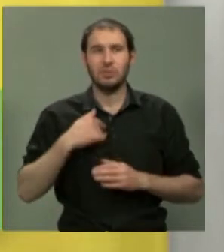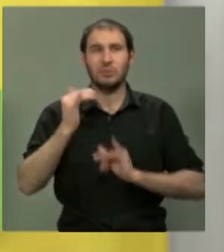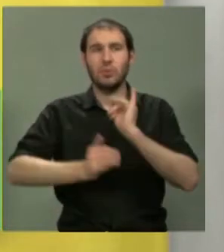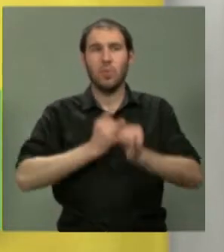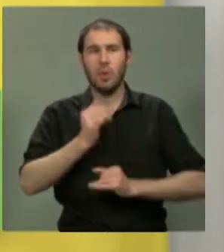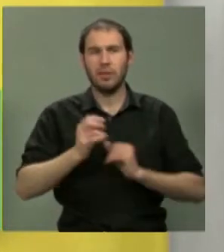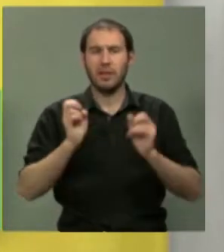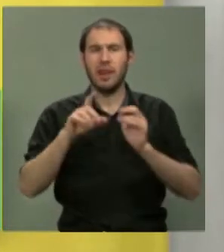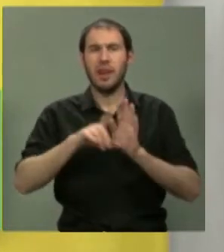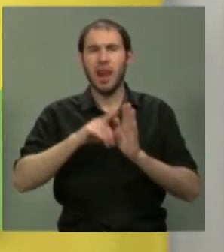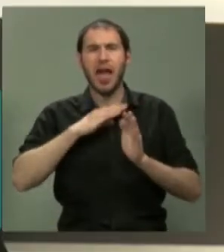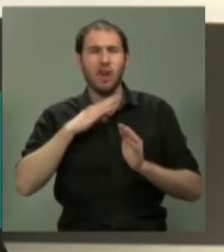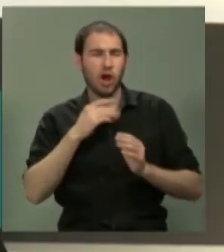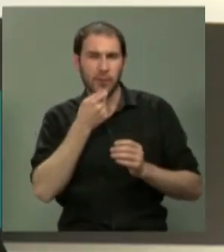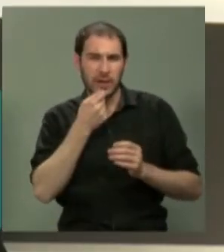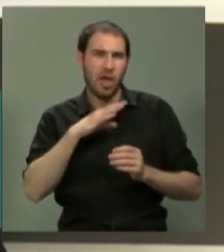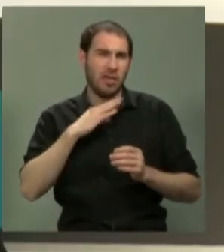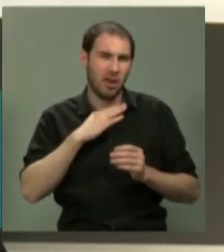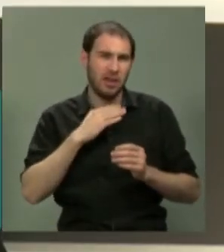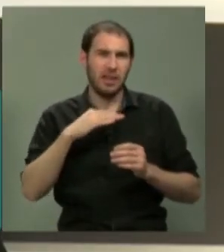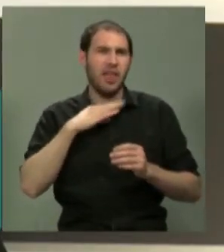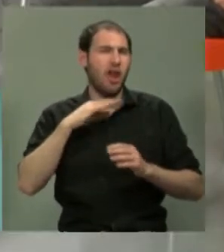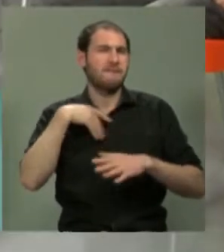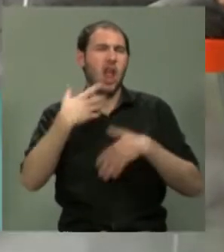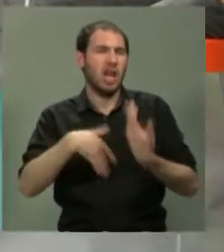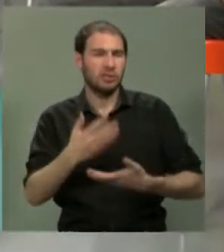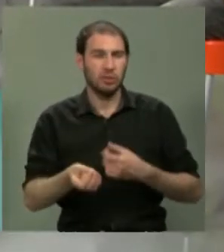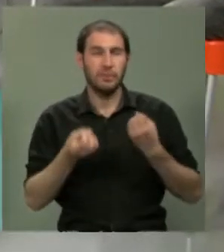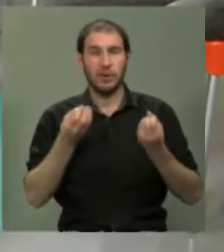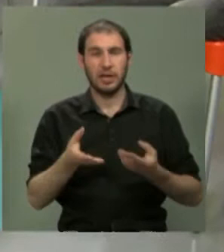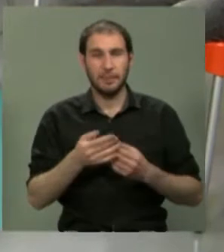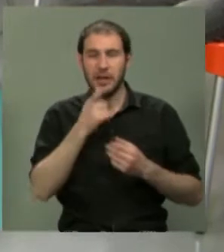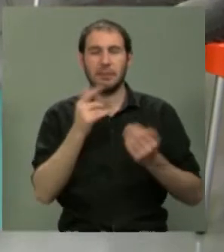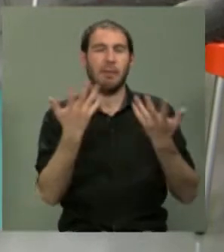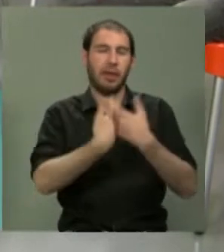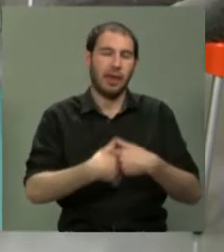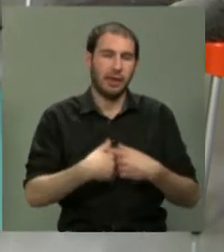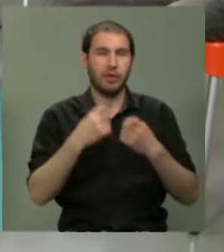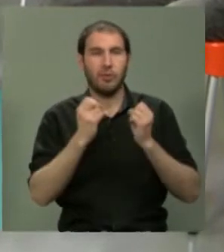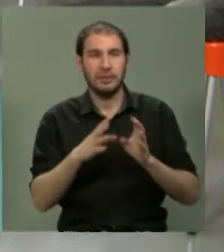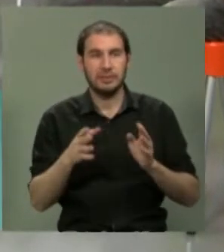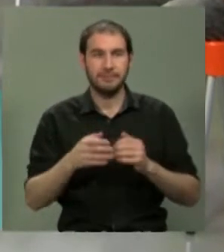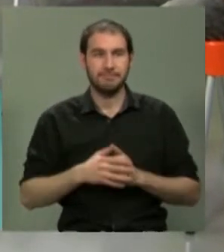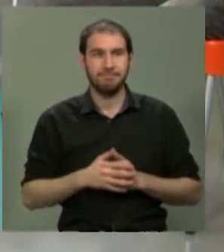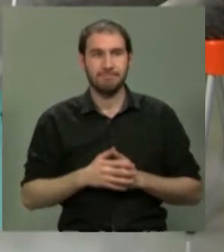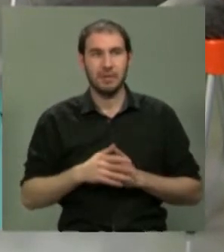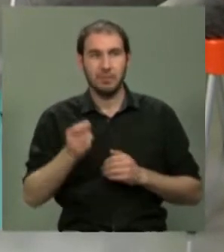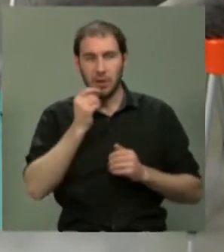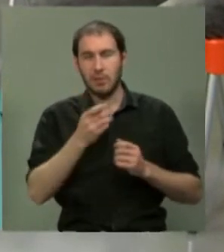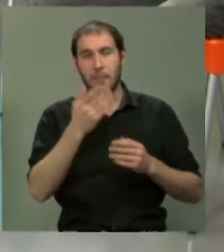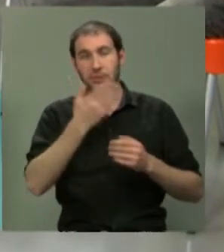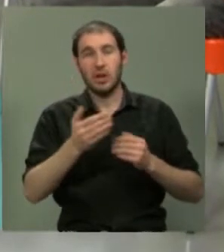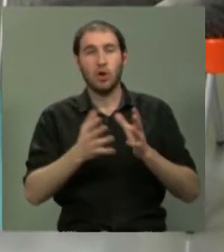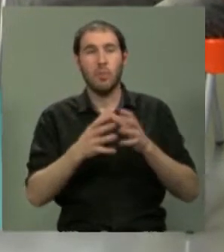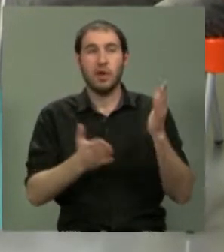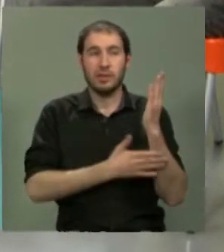que hablo de delincuentes me refiero al delincuente violento. Porque si no mezclamos y empezamos, viste, como pasa a veces con la gente de